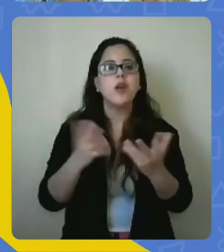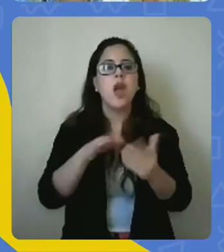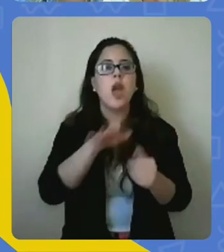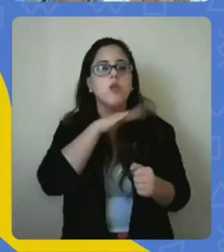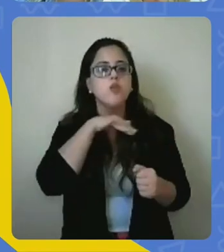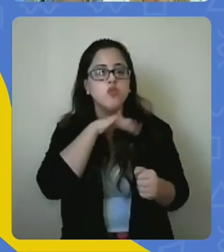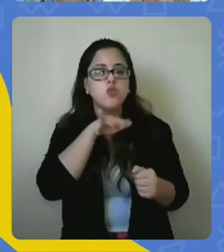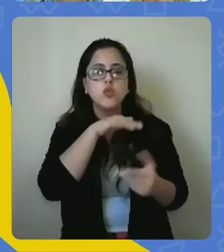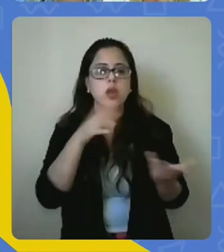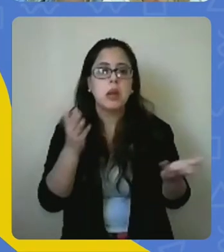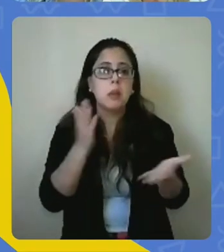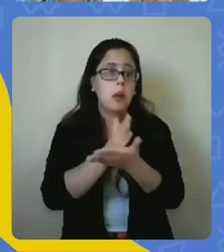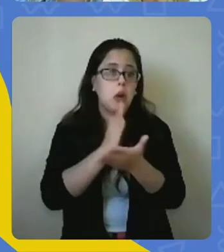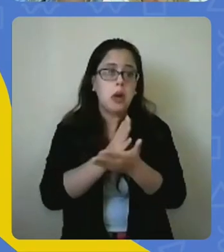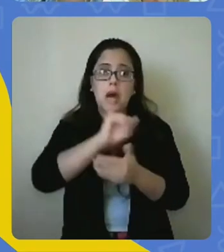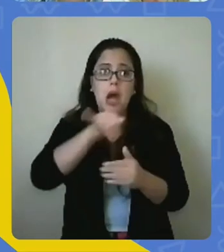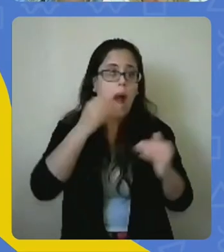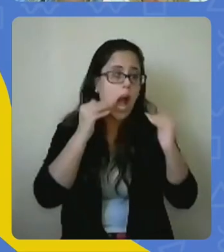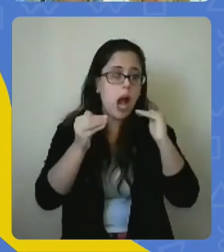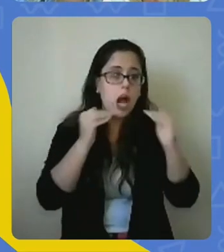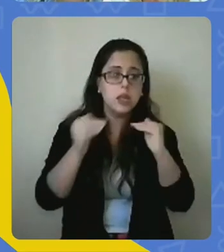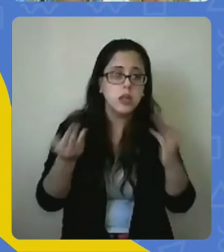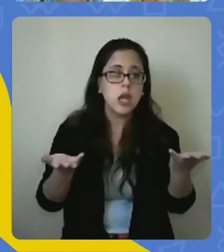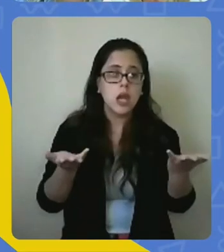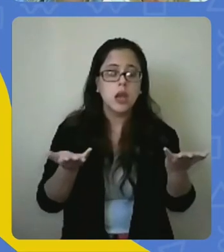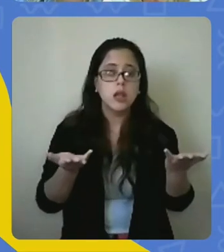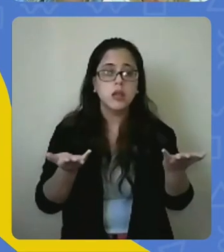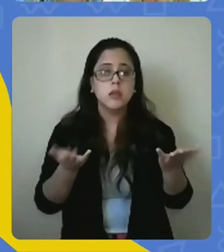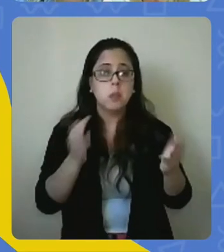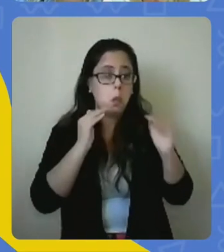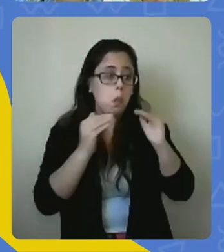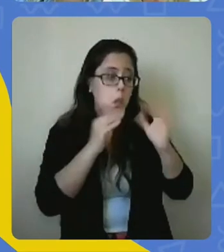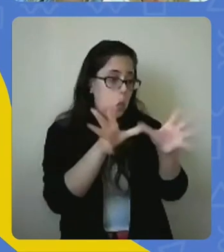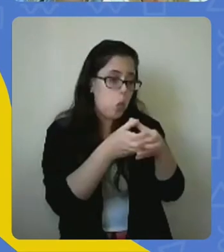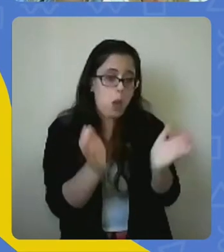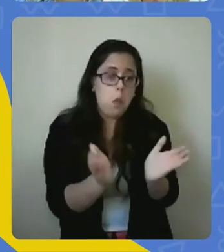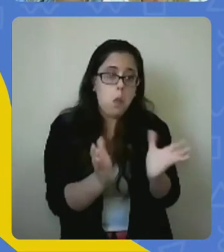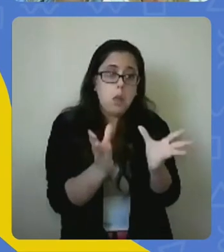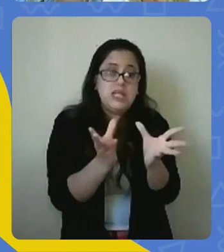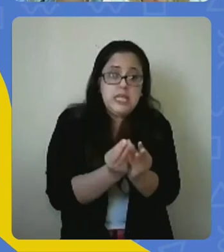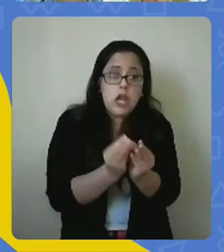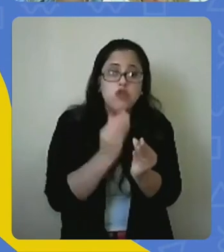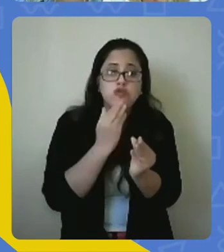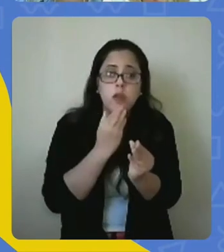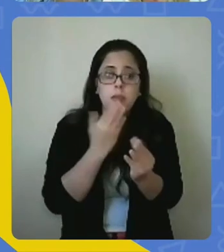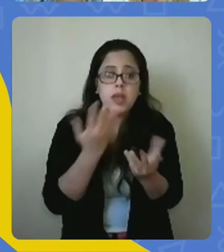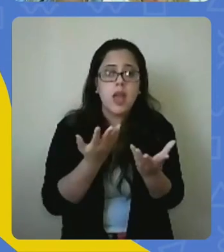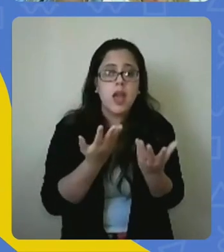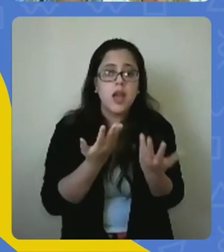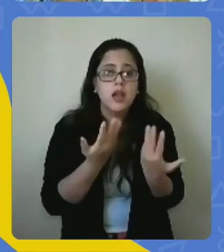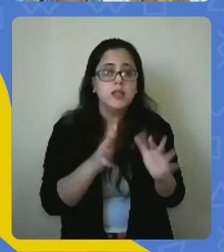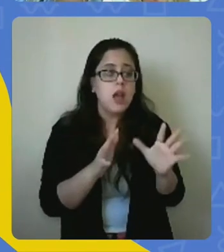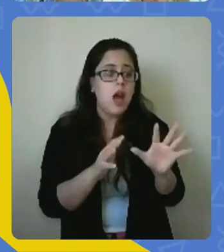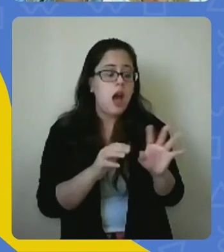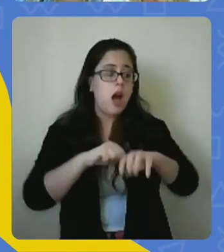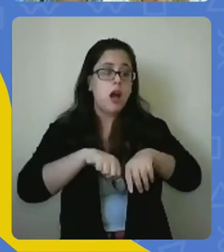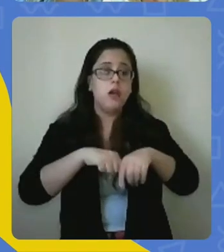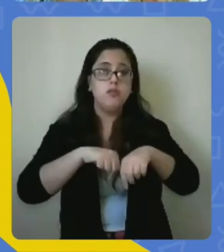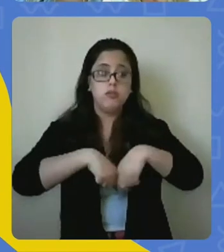en el colegio, en el jardín, con los niños, se puede jugar en grupo chico, también se pueden ocupar las láminas para mostrarlas y